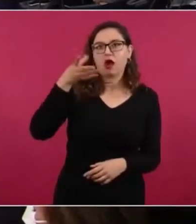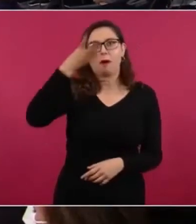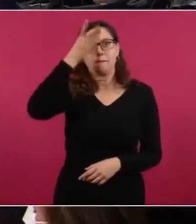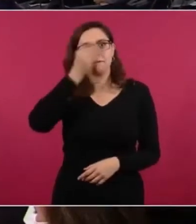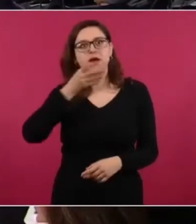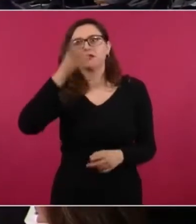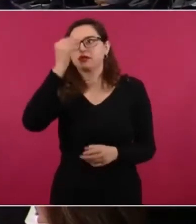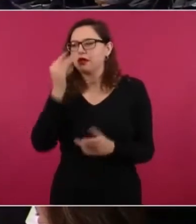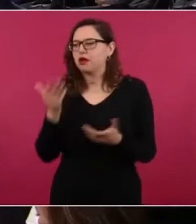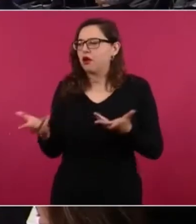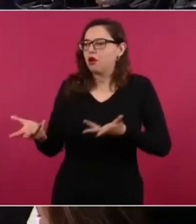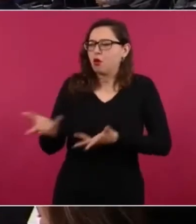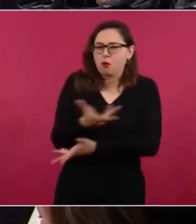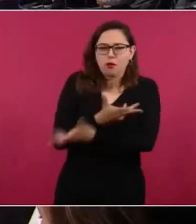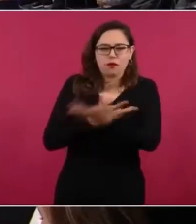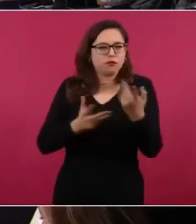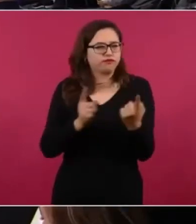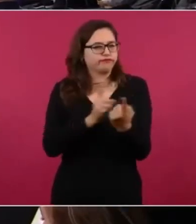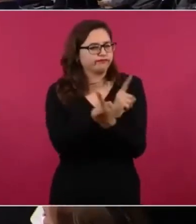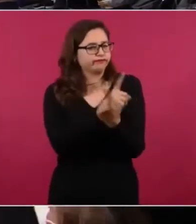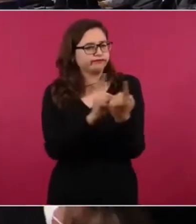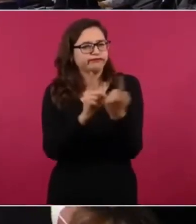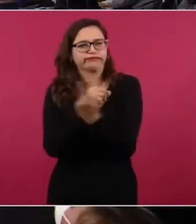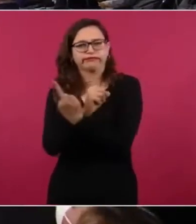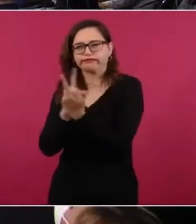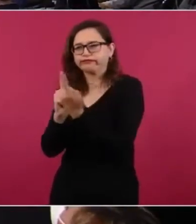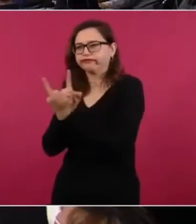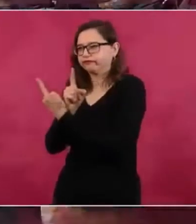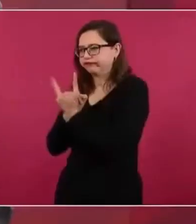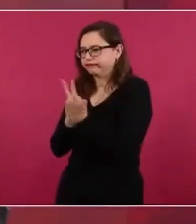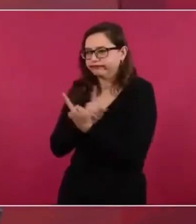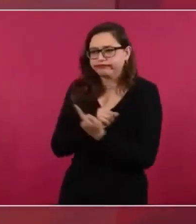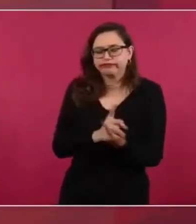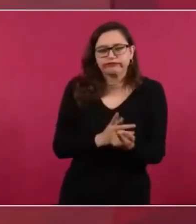la convivencia, es donde se da